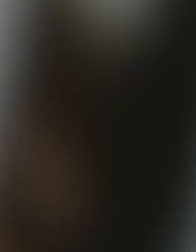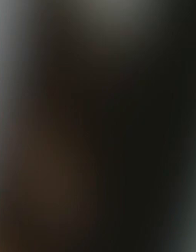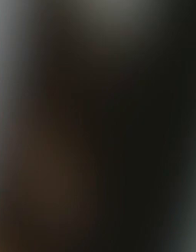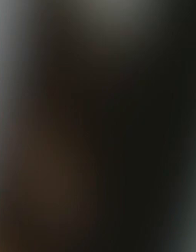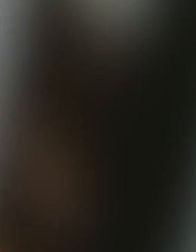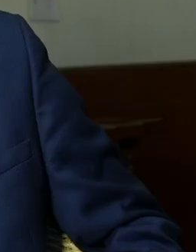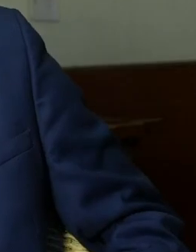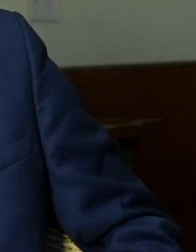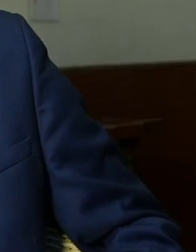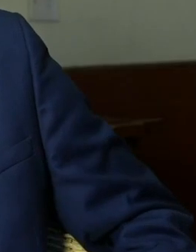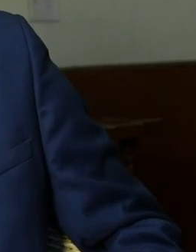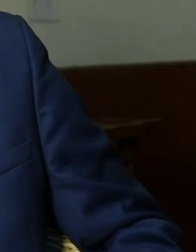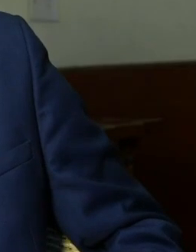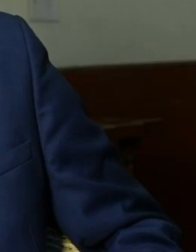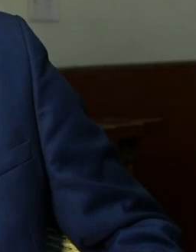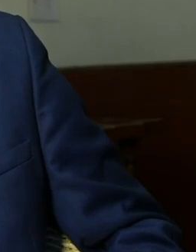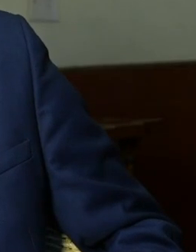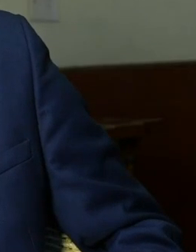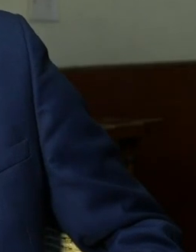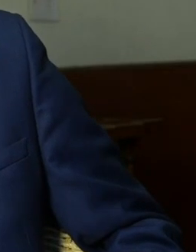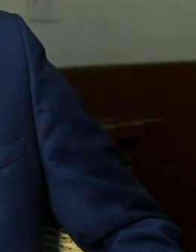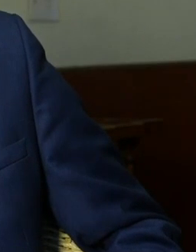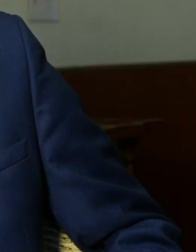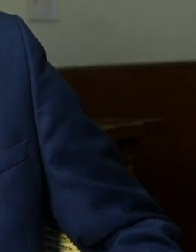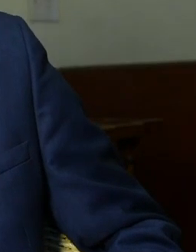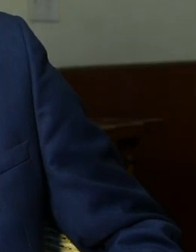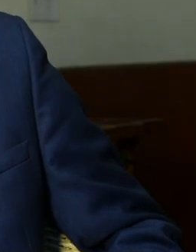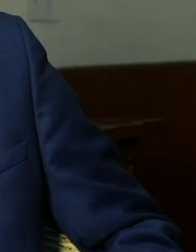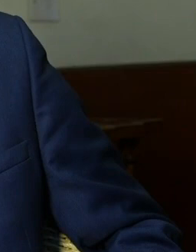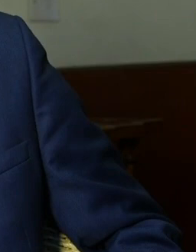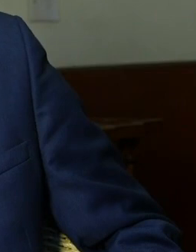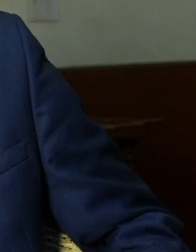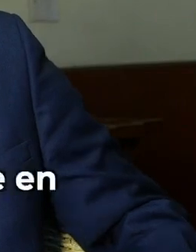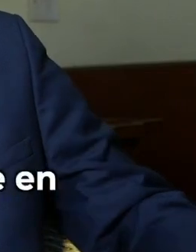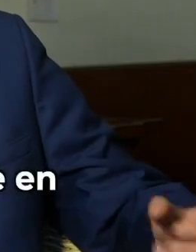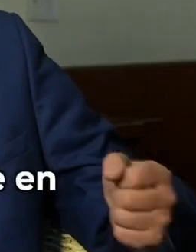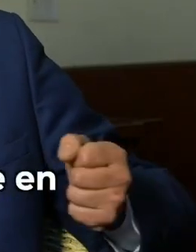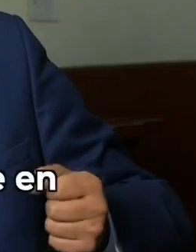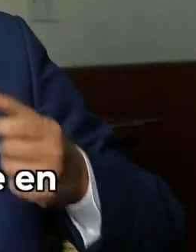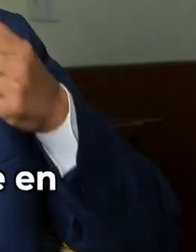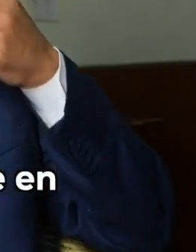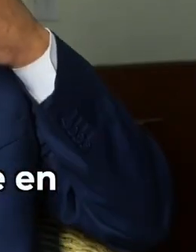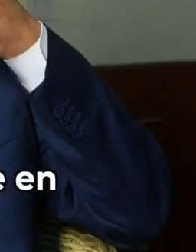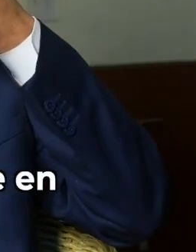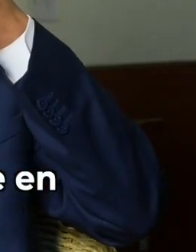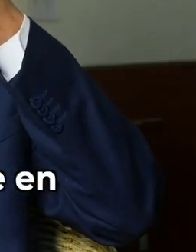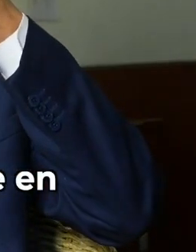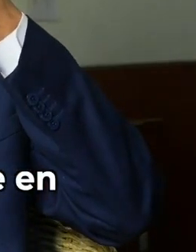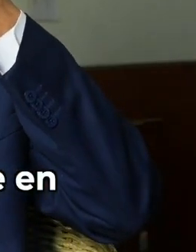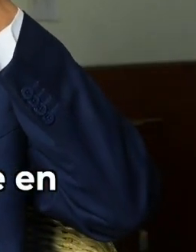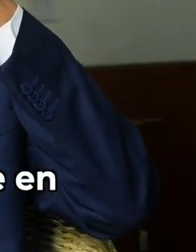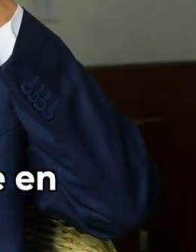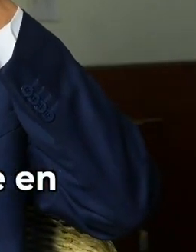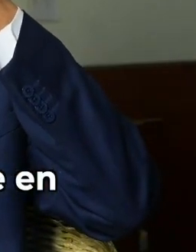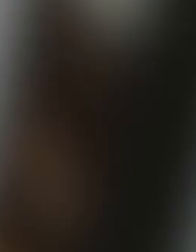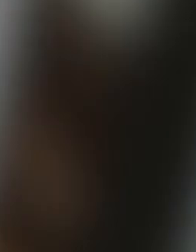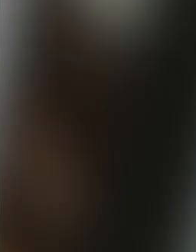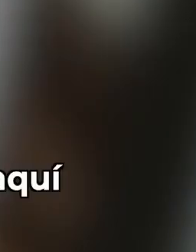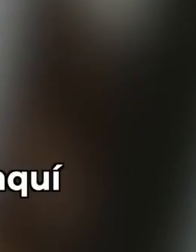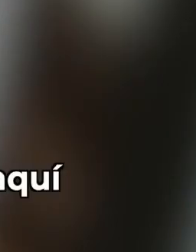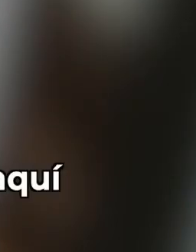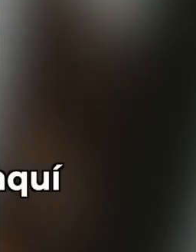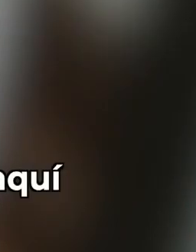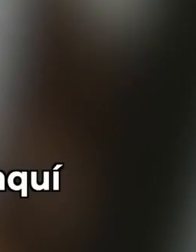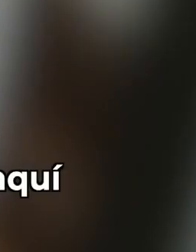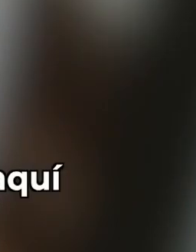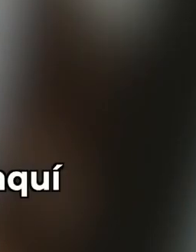pasaran. Cuando finalmente tenían que salir, me empujaron, creo que ahí fue donde me pegaron